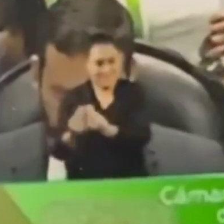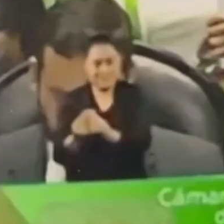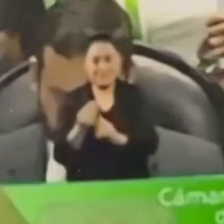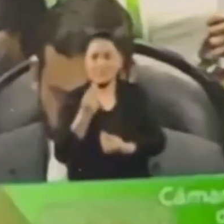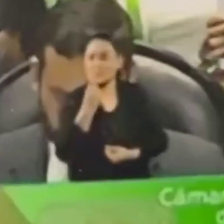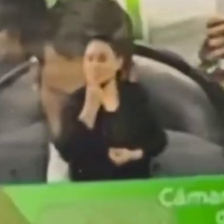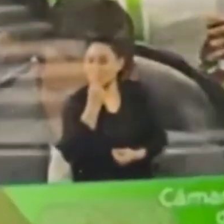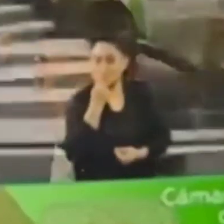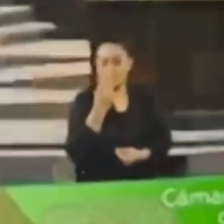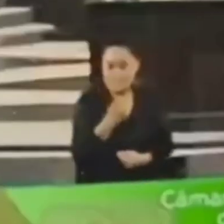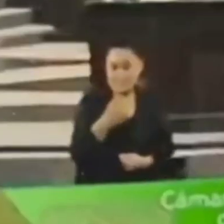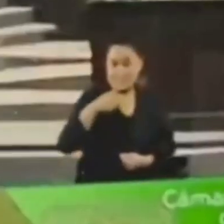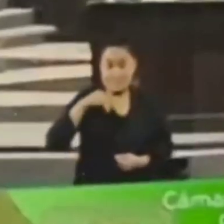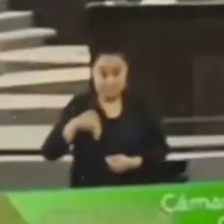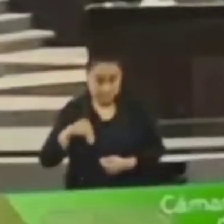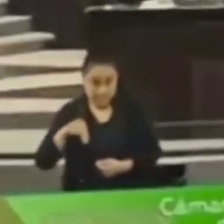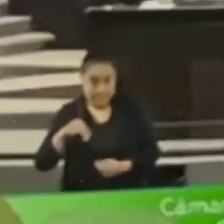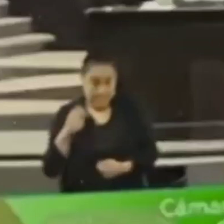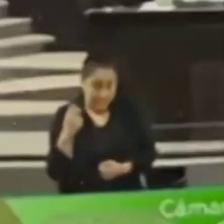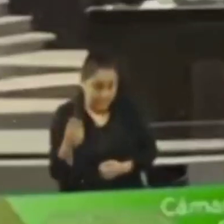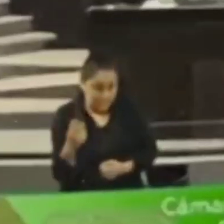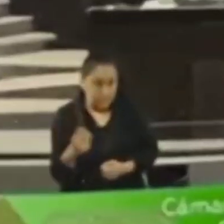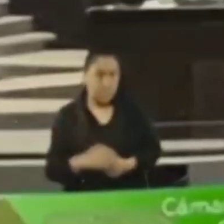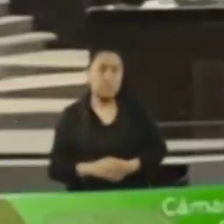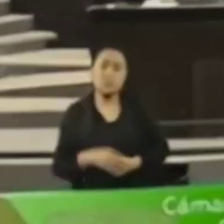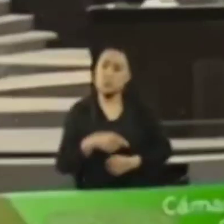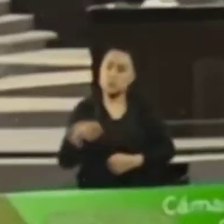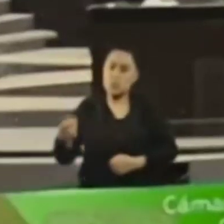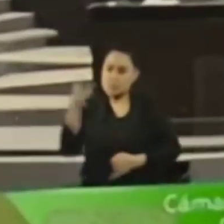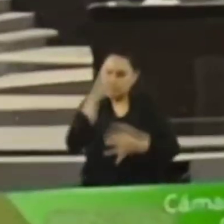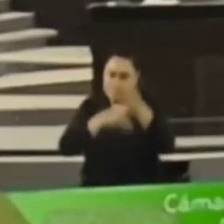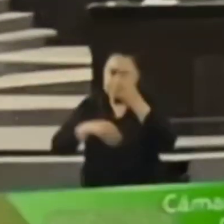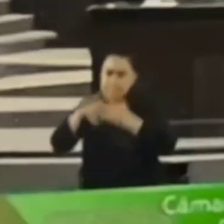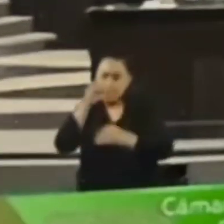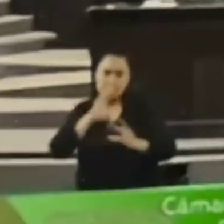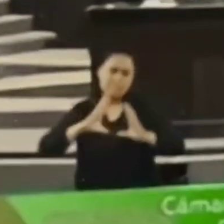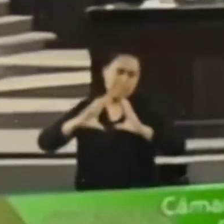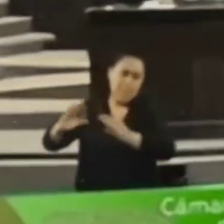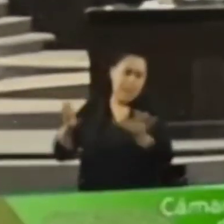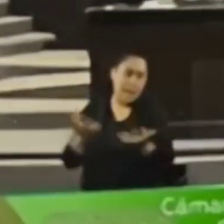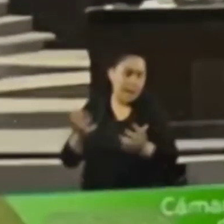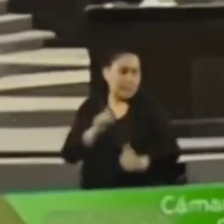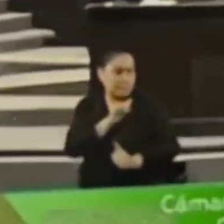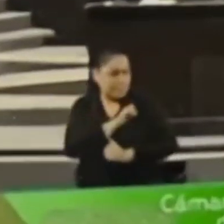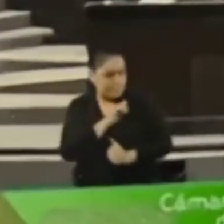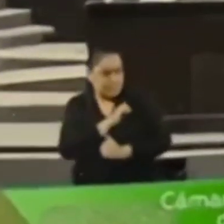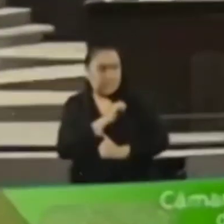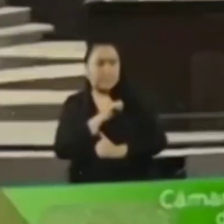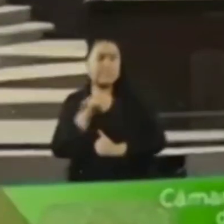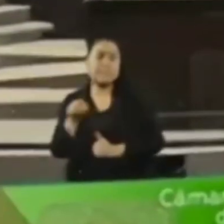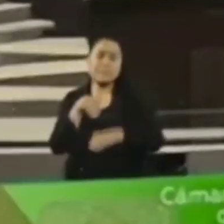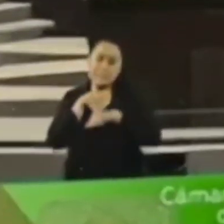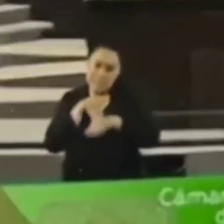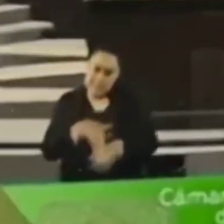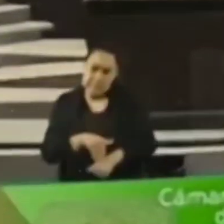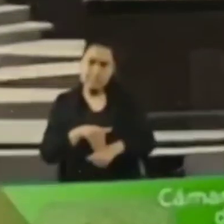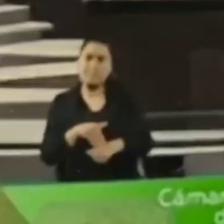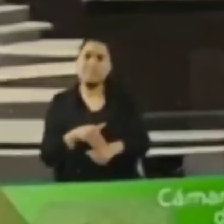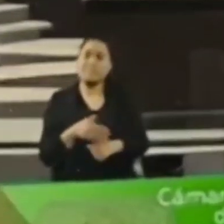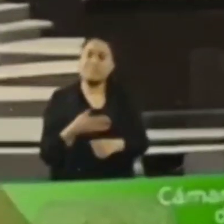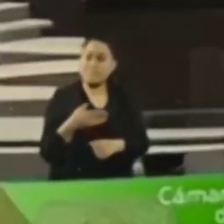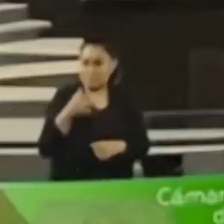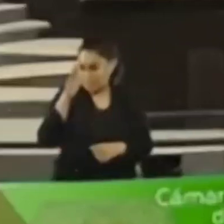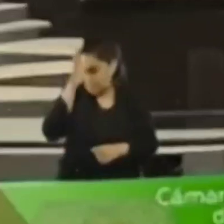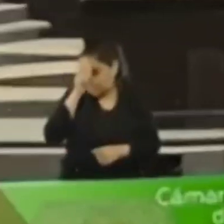a la Guardia Nacional, por su formación militar, por su cumplimiento, por su valor, por su